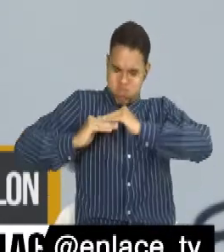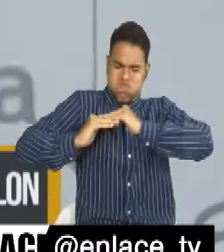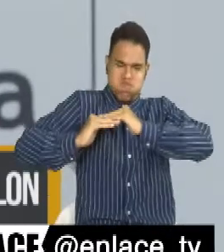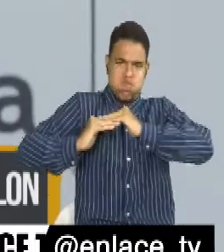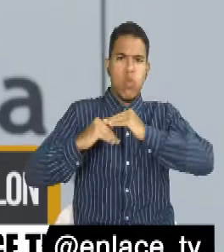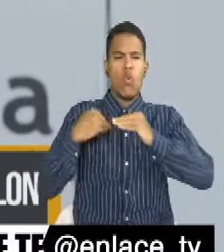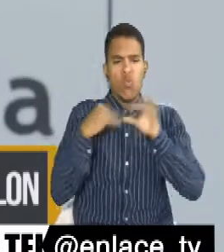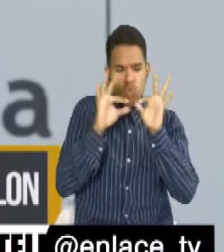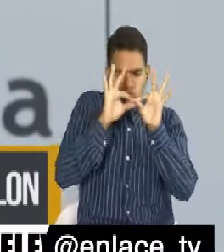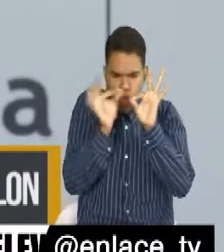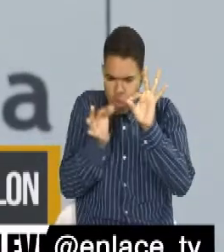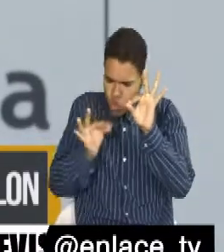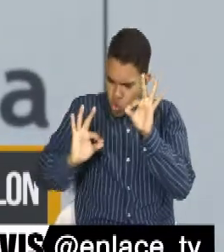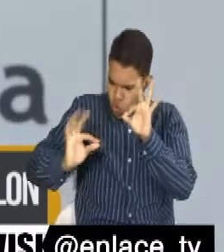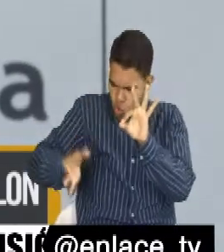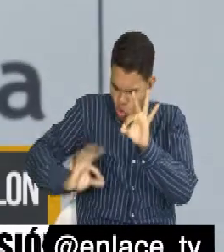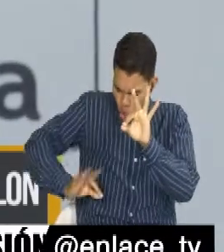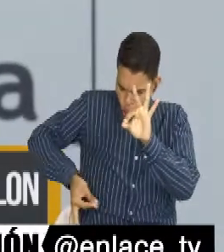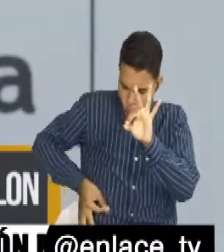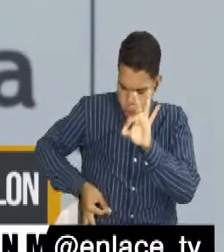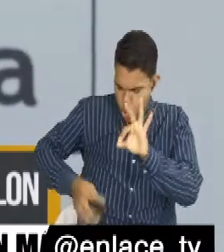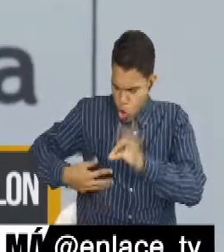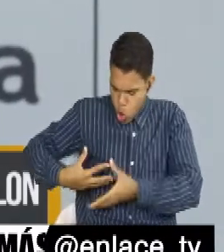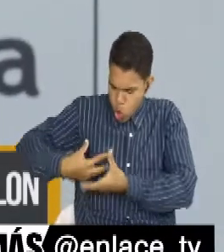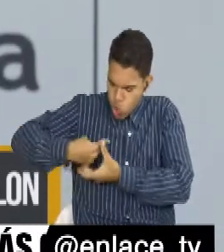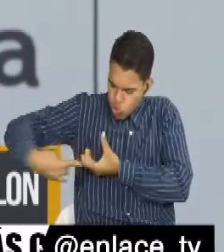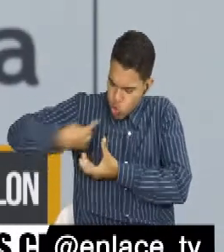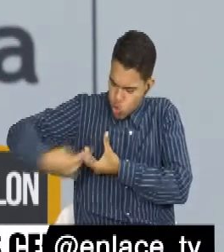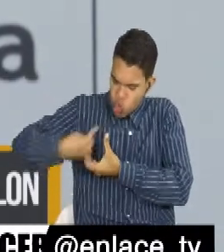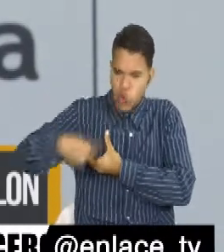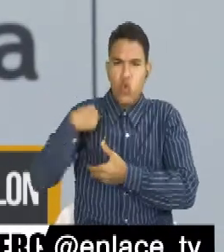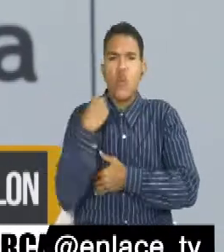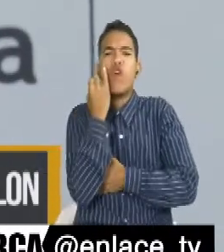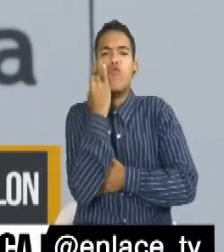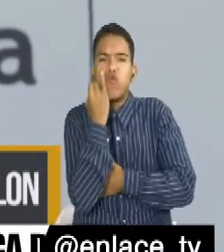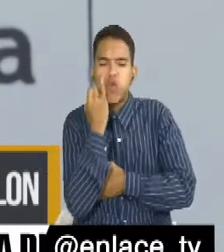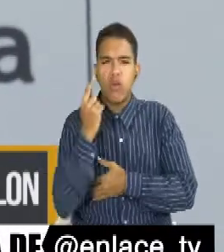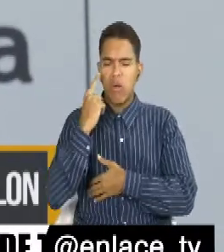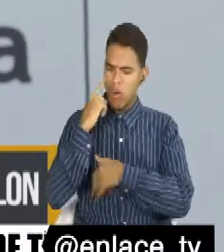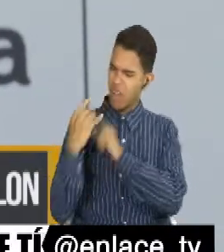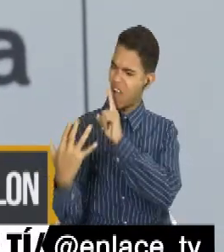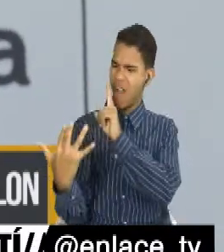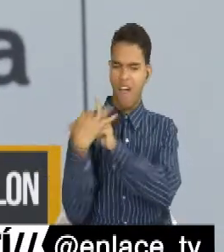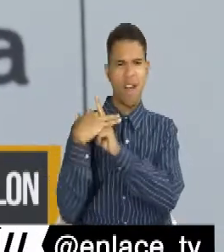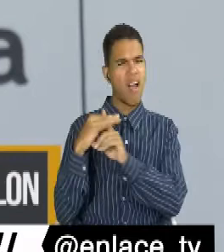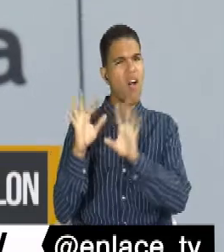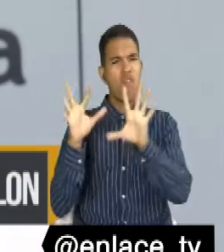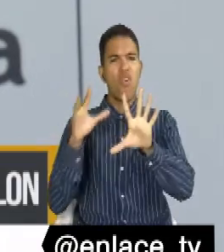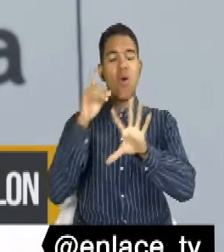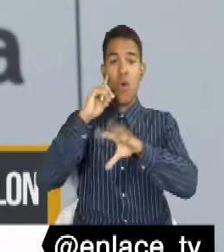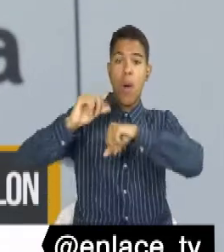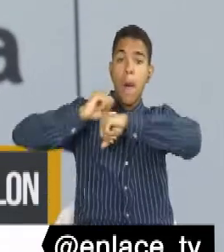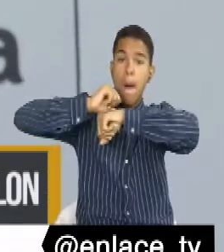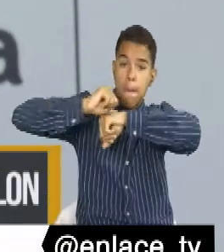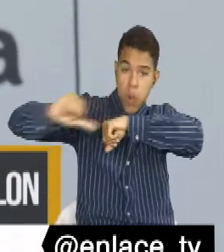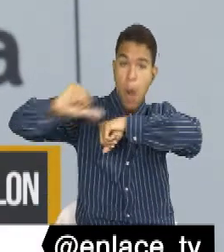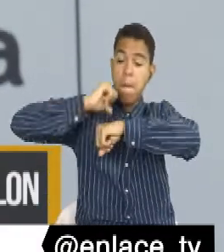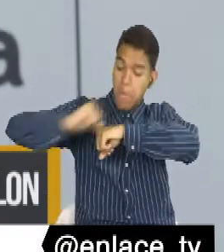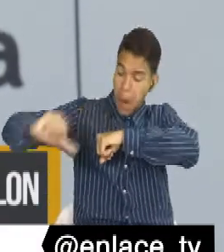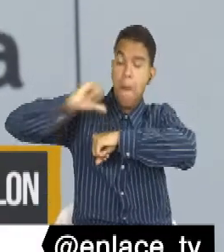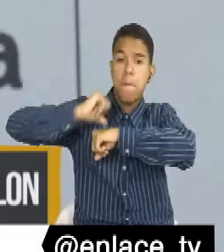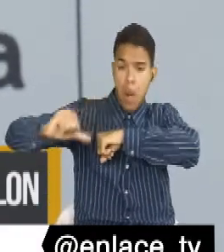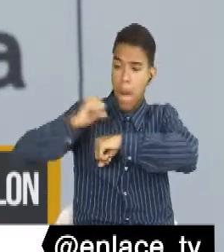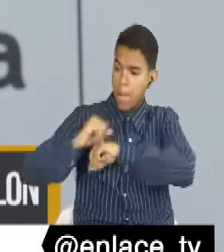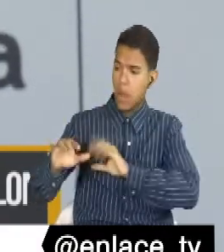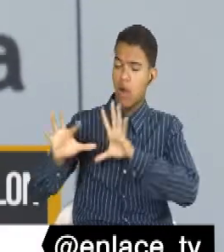todo. Unos accesos en el medio de las hemorroides y eso fue lo que más me afectó. Entonces, ¿qué pasa? Me operaron los accesos, pero entonces resulta que en